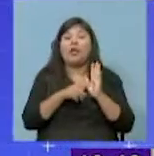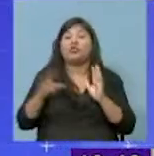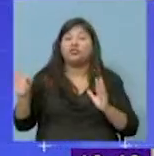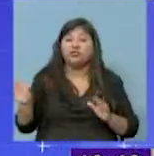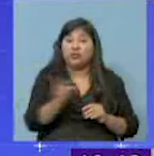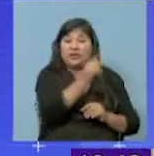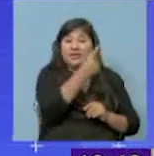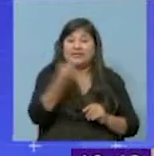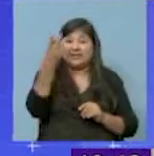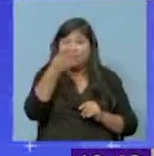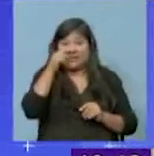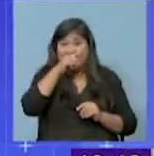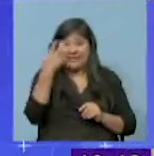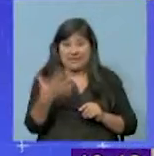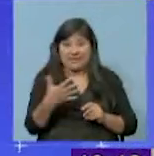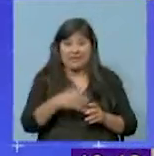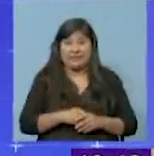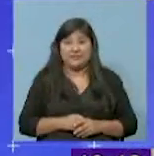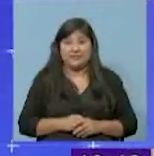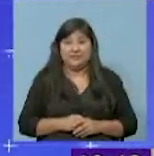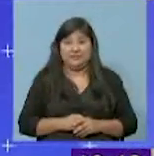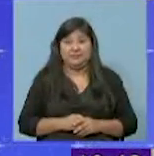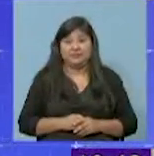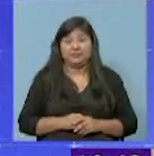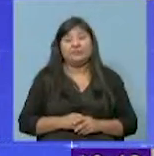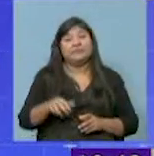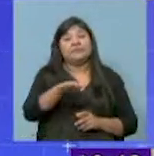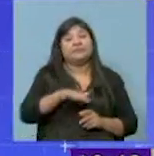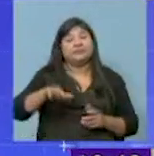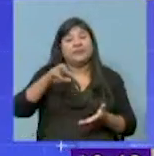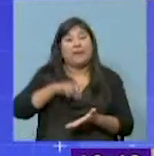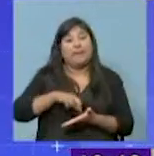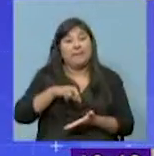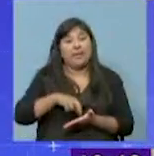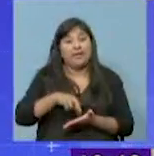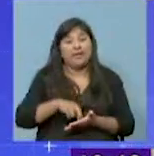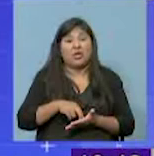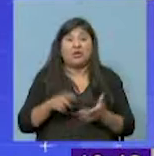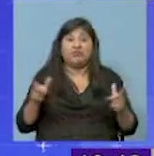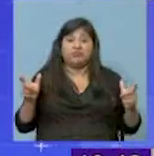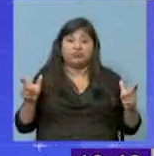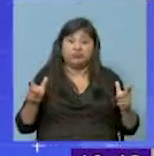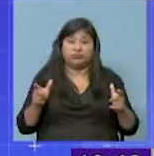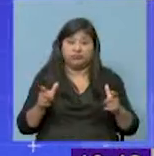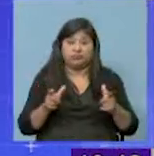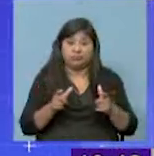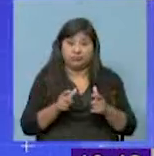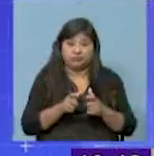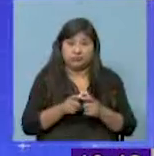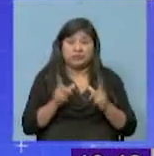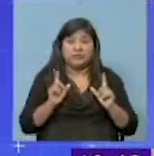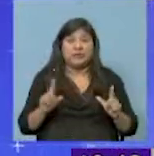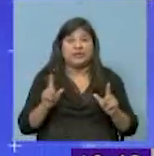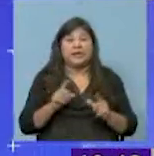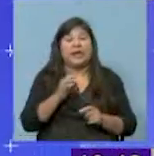es de 175. En Ciudad Perico bajó la demanda de preinscritos